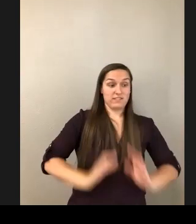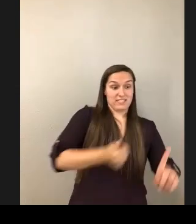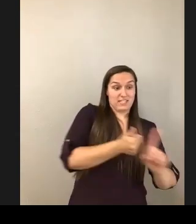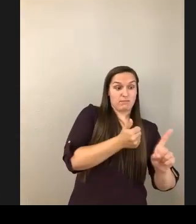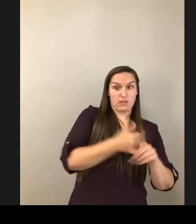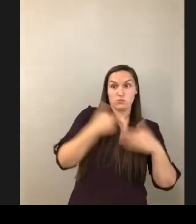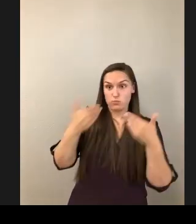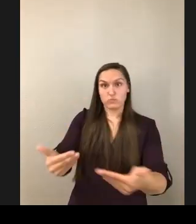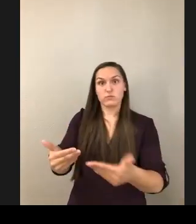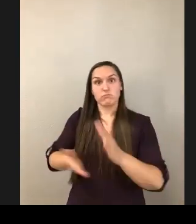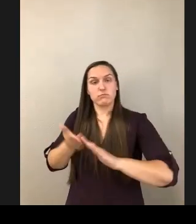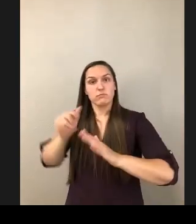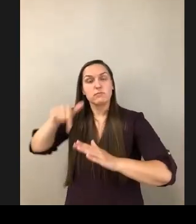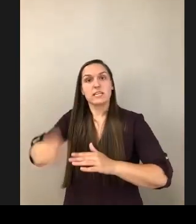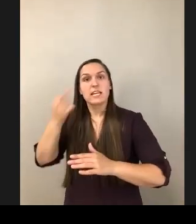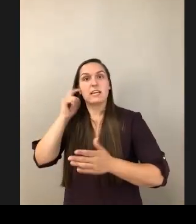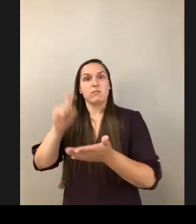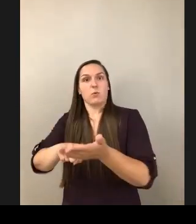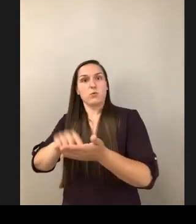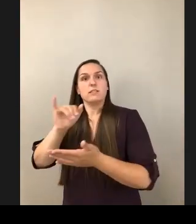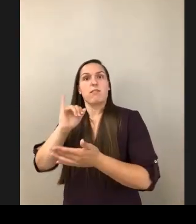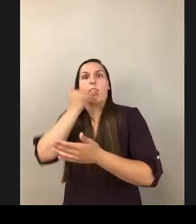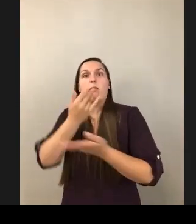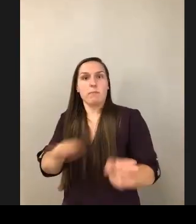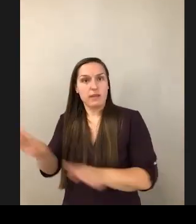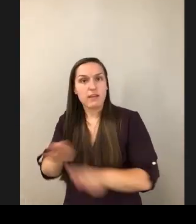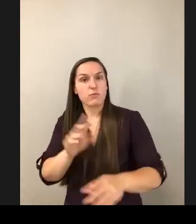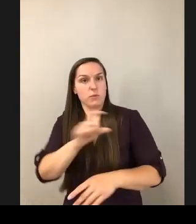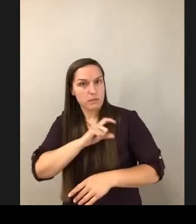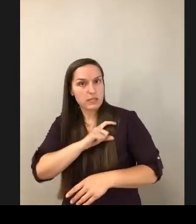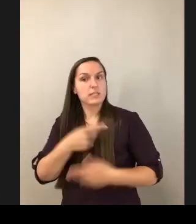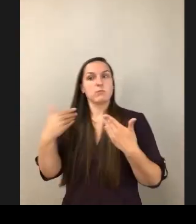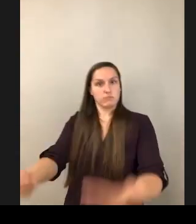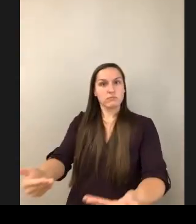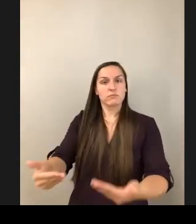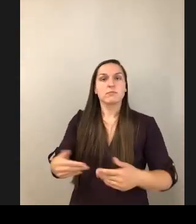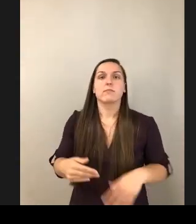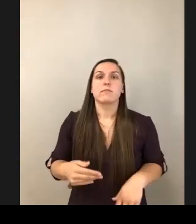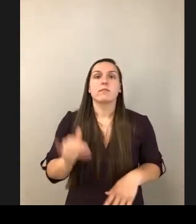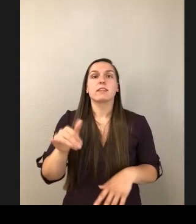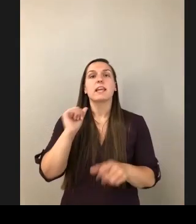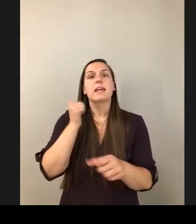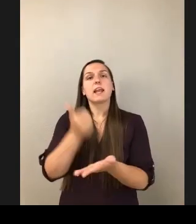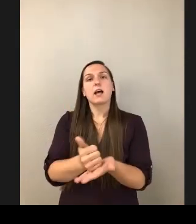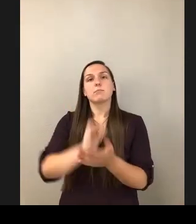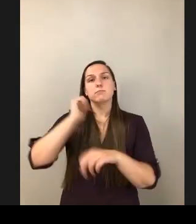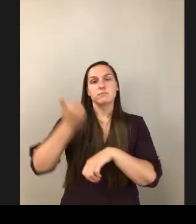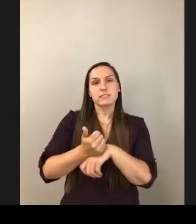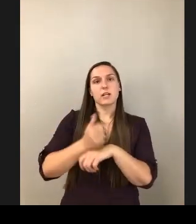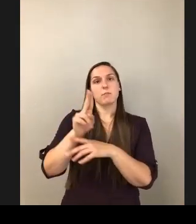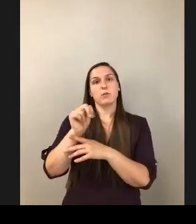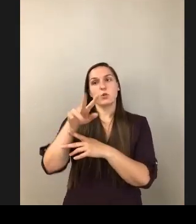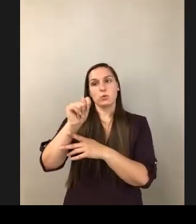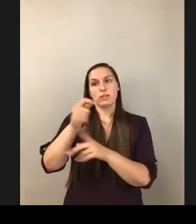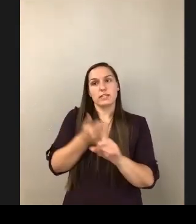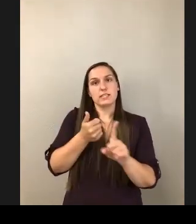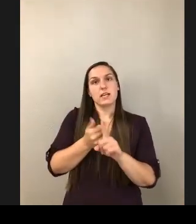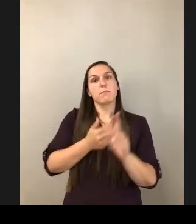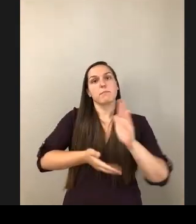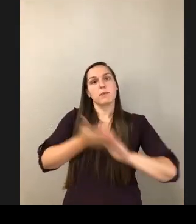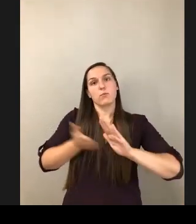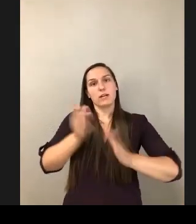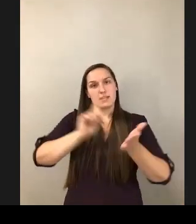investigación. Los ciudadanos pudieron trabajar en